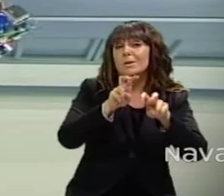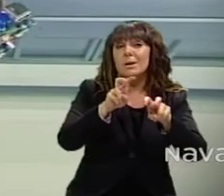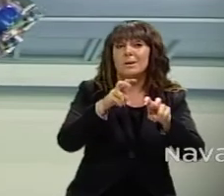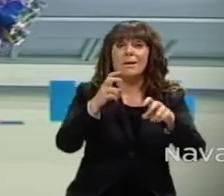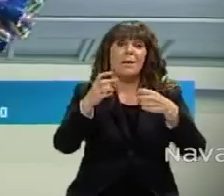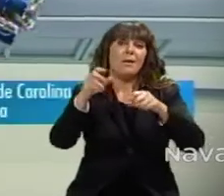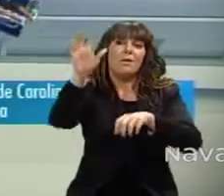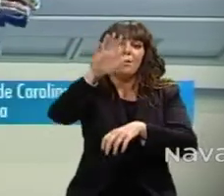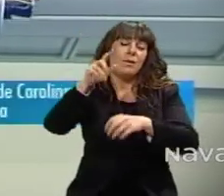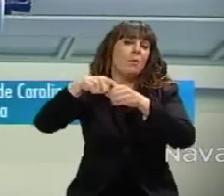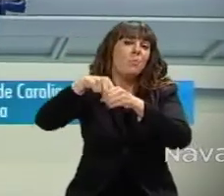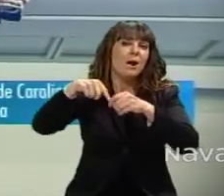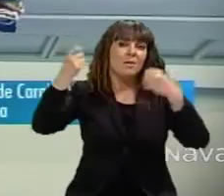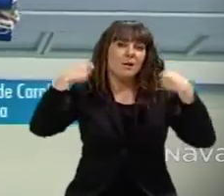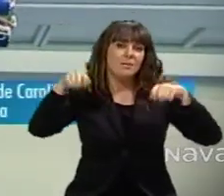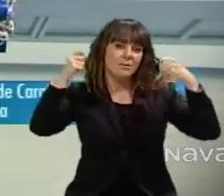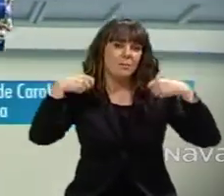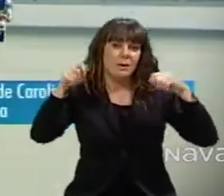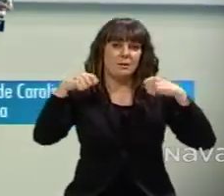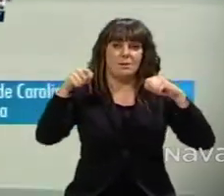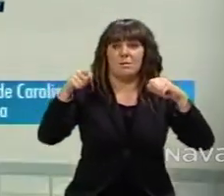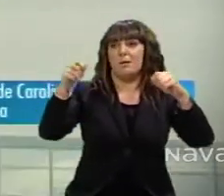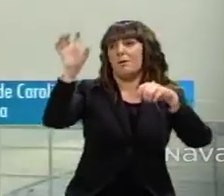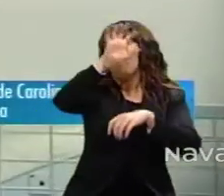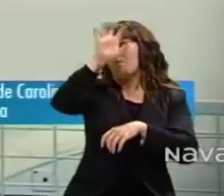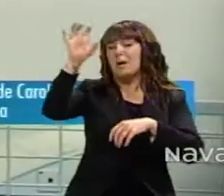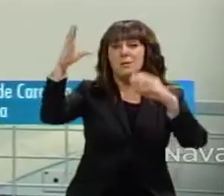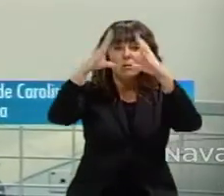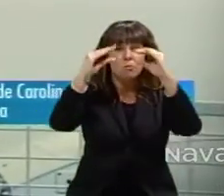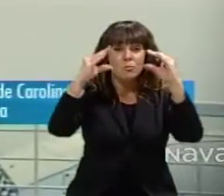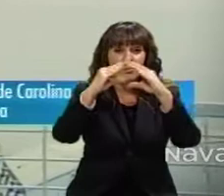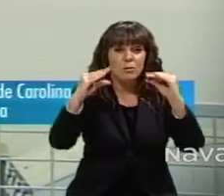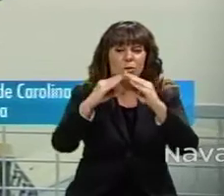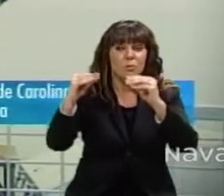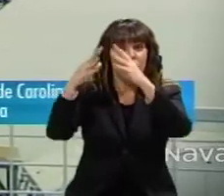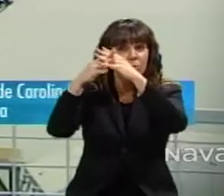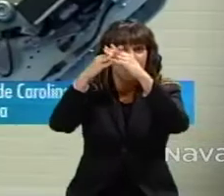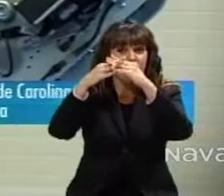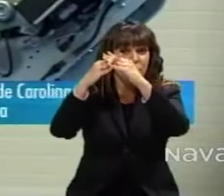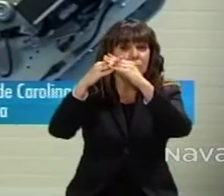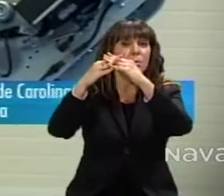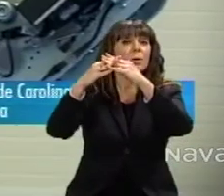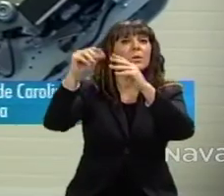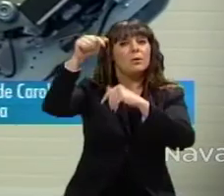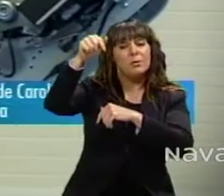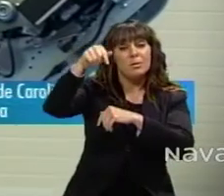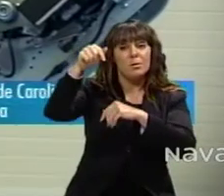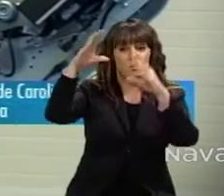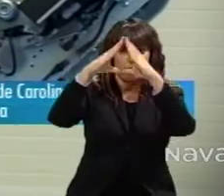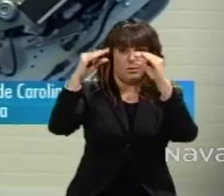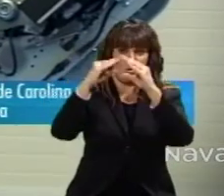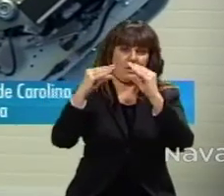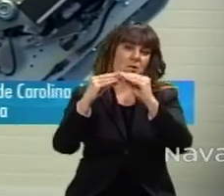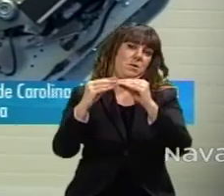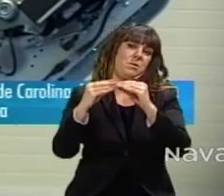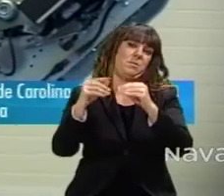prácticas para alumnos de algunas de las universidades de Carolina del Sur, sobre todo la Universidad de Clemson. Navarra,